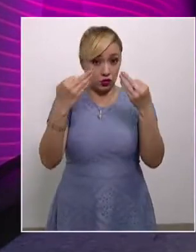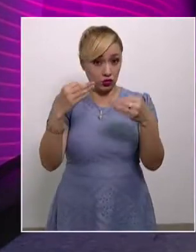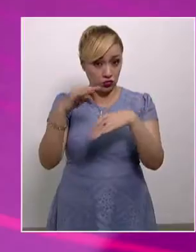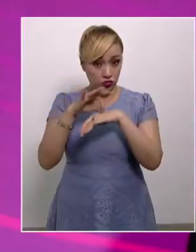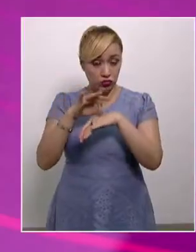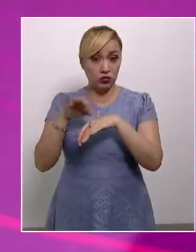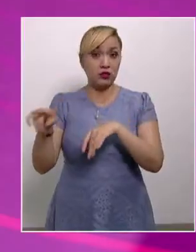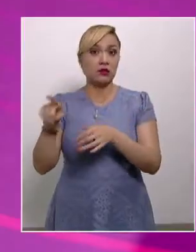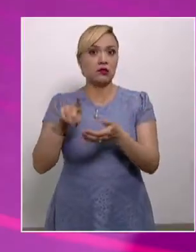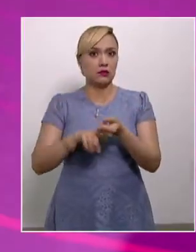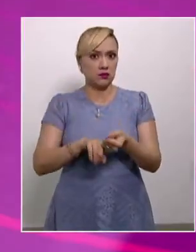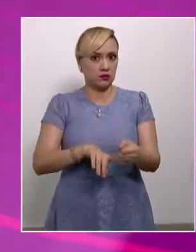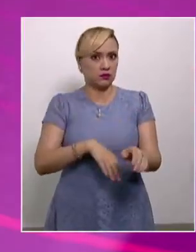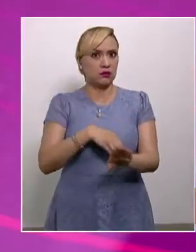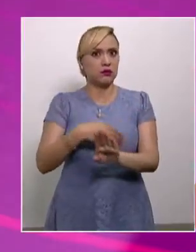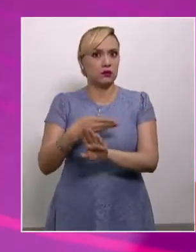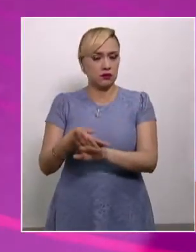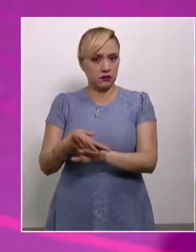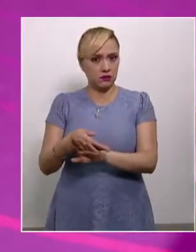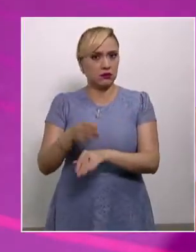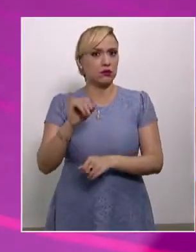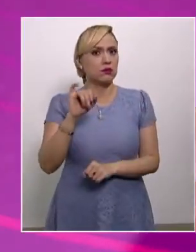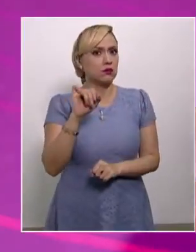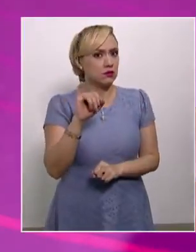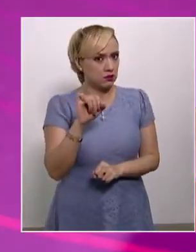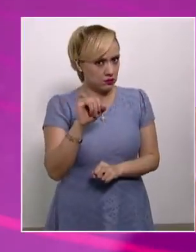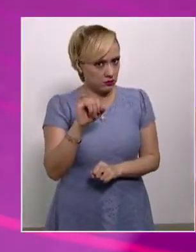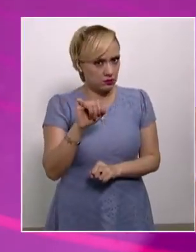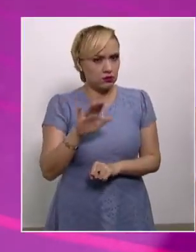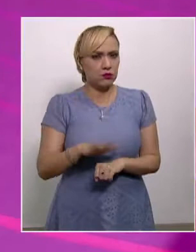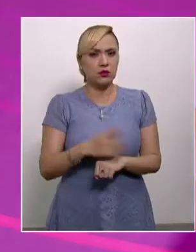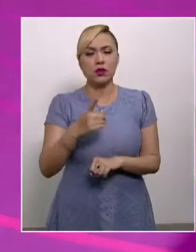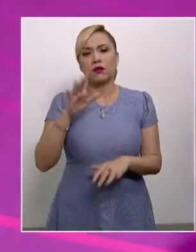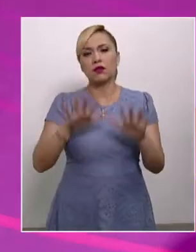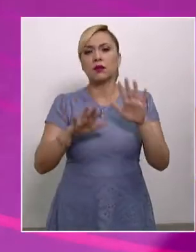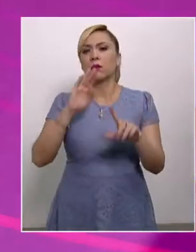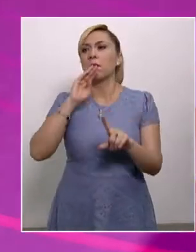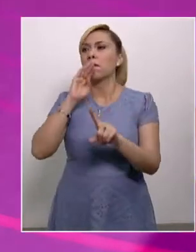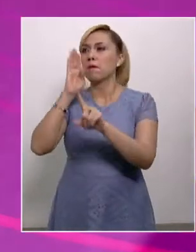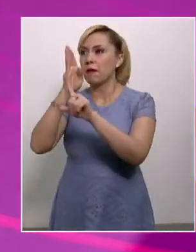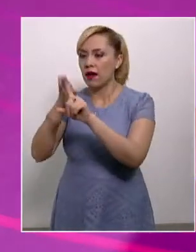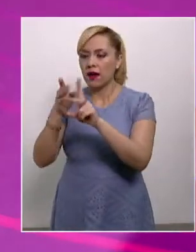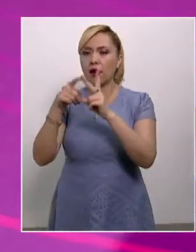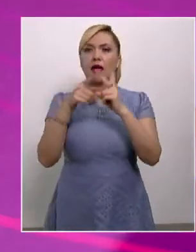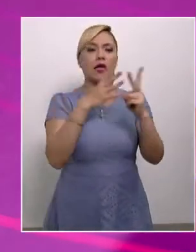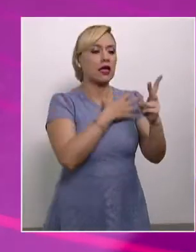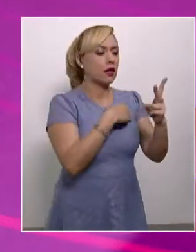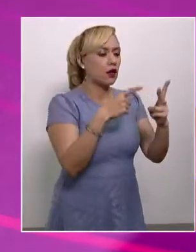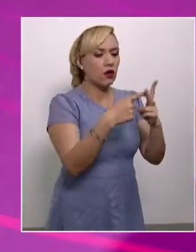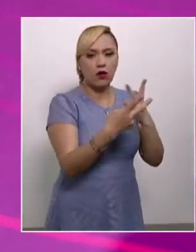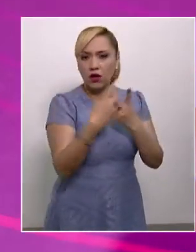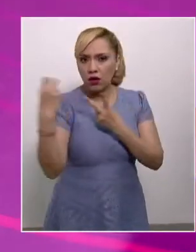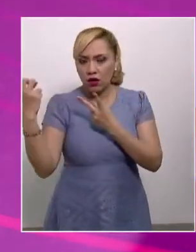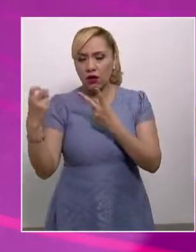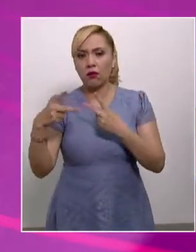víctimas invisibles del tema de violencia, ¿no? A veces nos centramos en la madre, nos centramos en el hijo secuestrado, pero no nos damos cuenta que ese hijo tiene